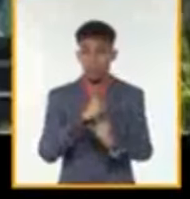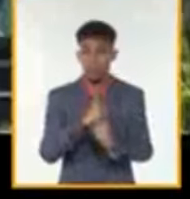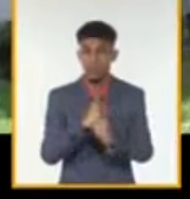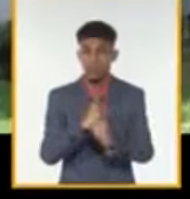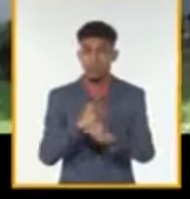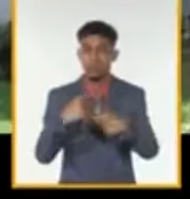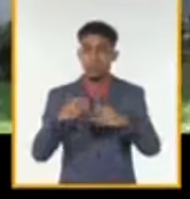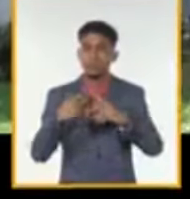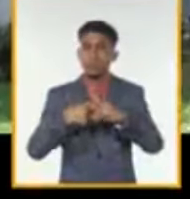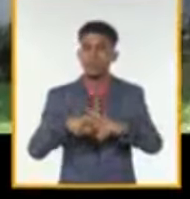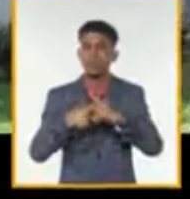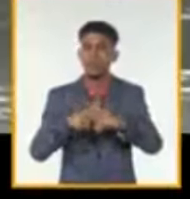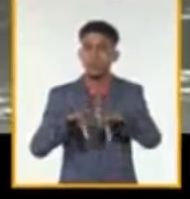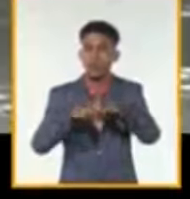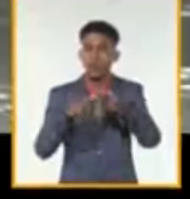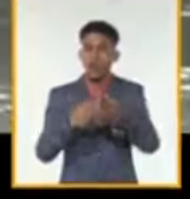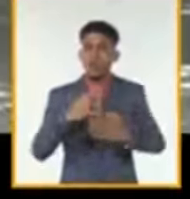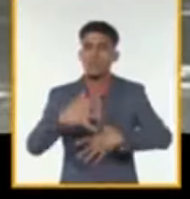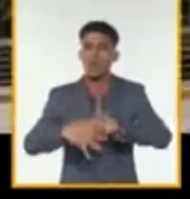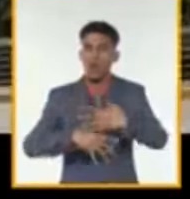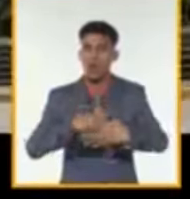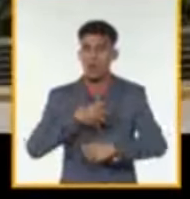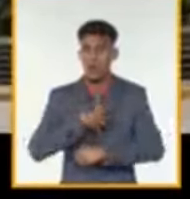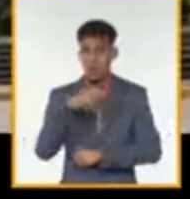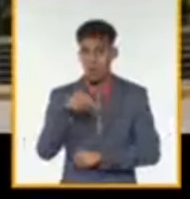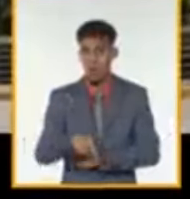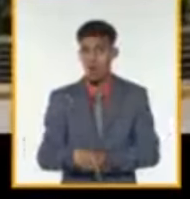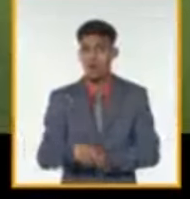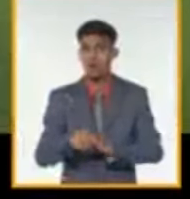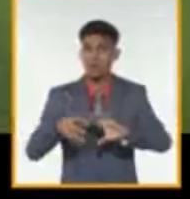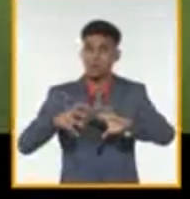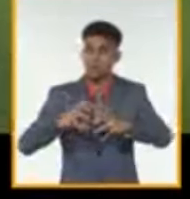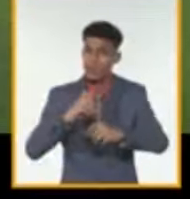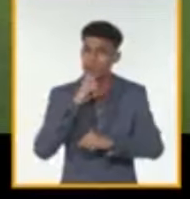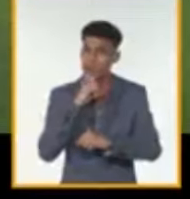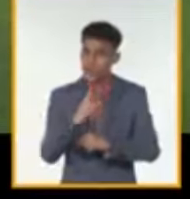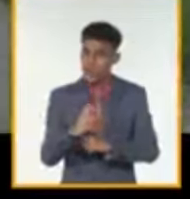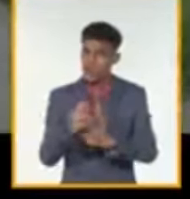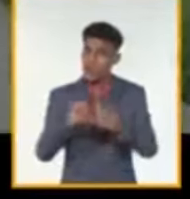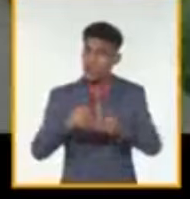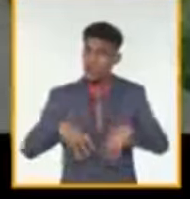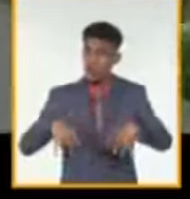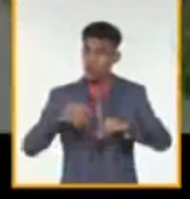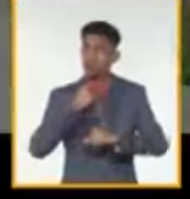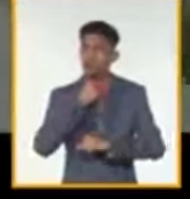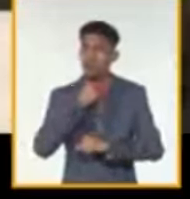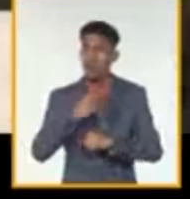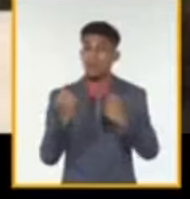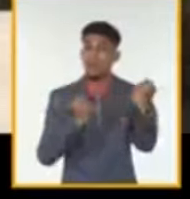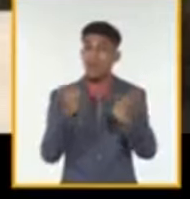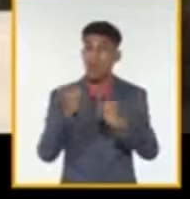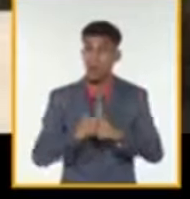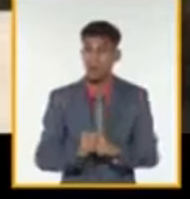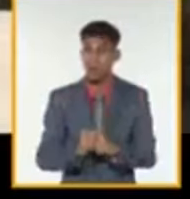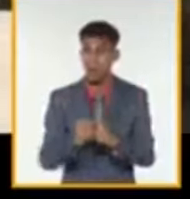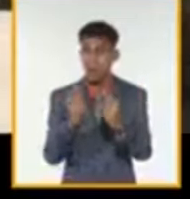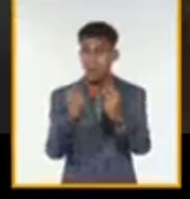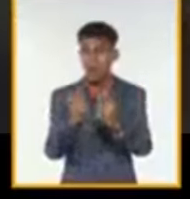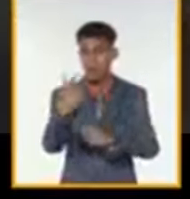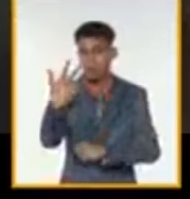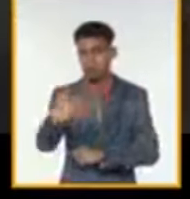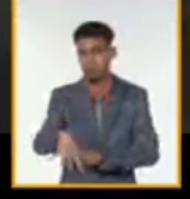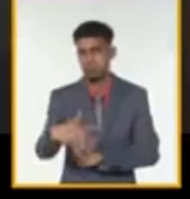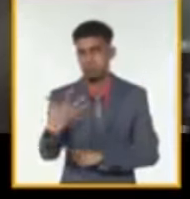ese gran desafío que tenemos ahora mismo en las complejas situaciones que tenemos en el transporte en los precios que ya estábamos hablando